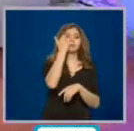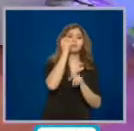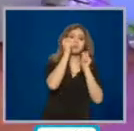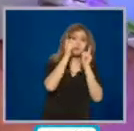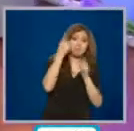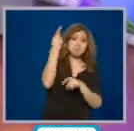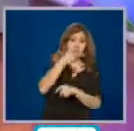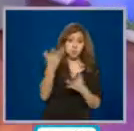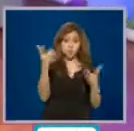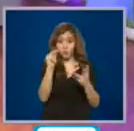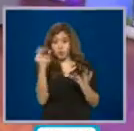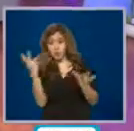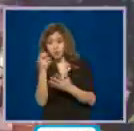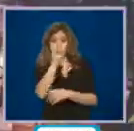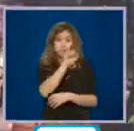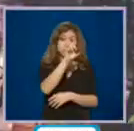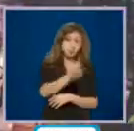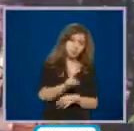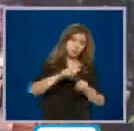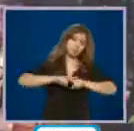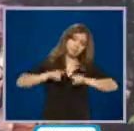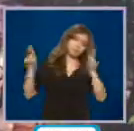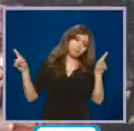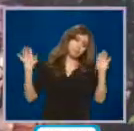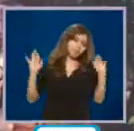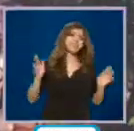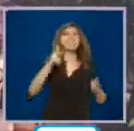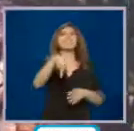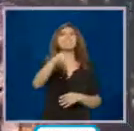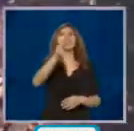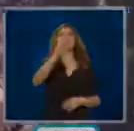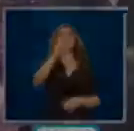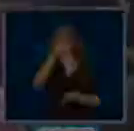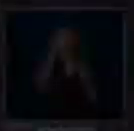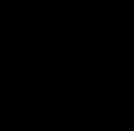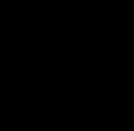pero si no lo hacen sábado y domingo, Pues espero sí, que no. claro. se tengan- También. Karen, muchísimas gracias. Un placer.